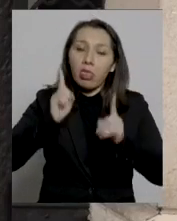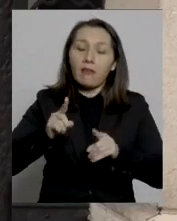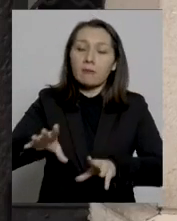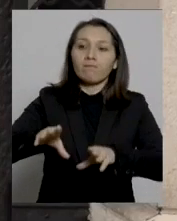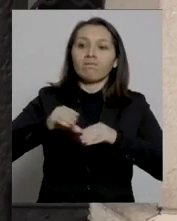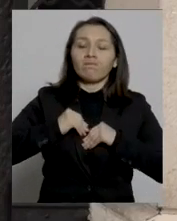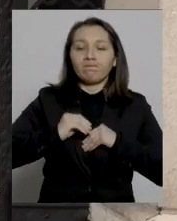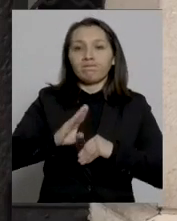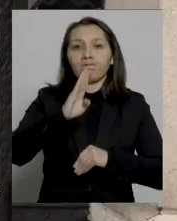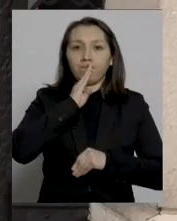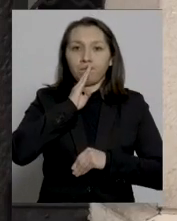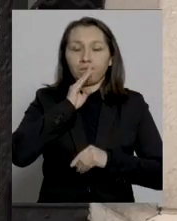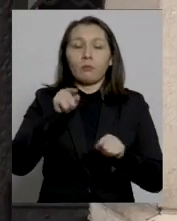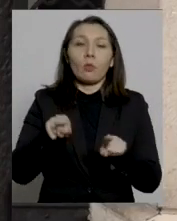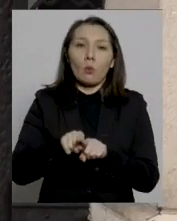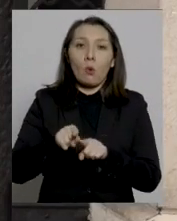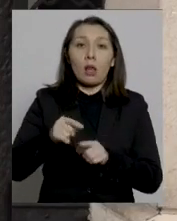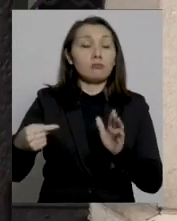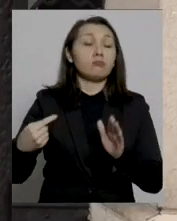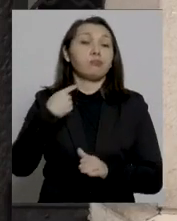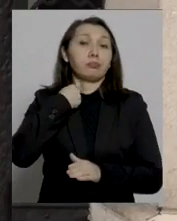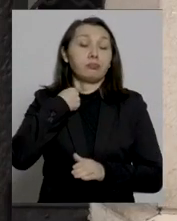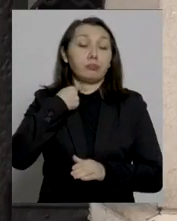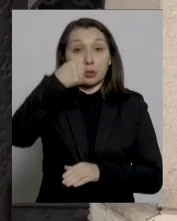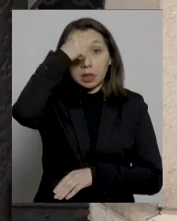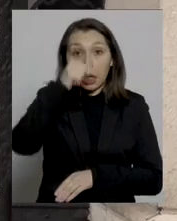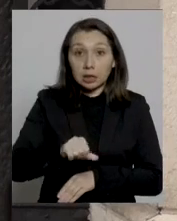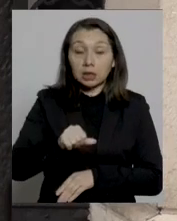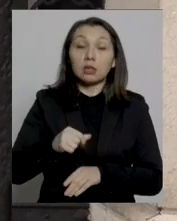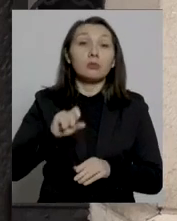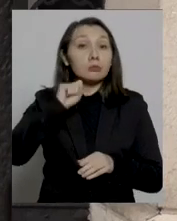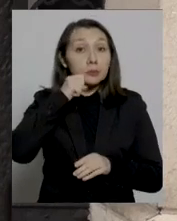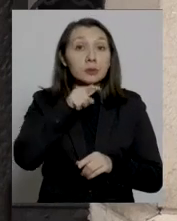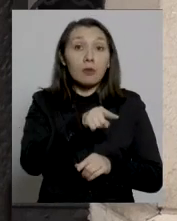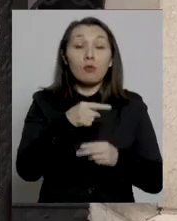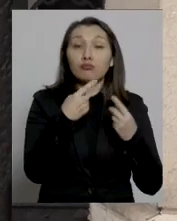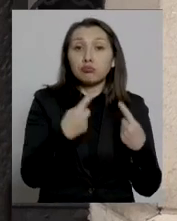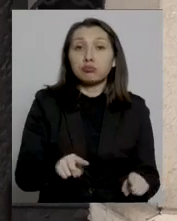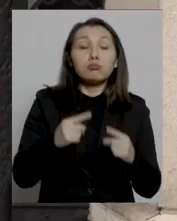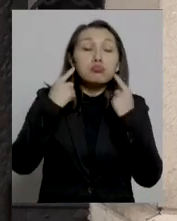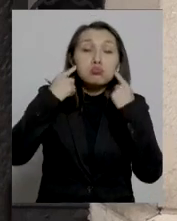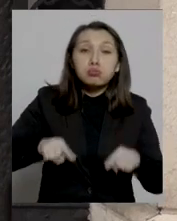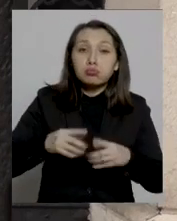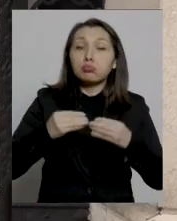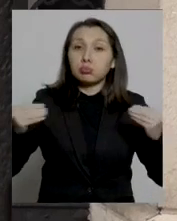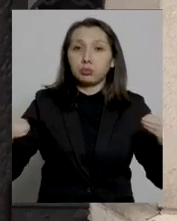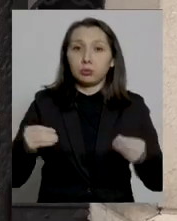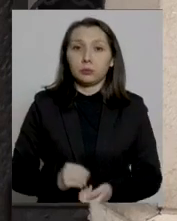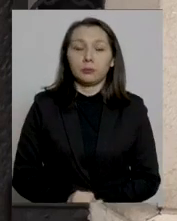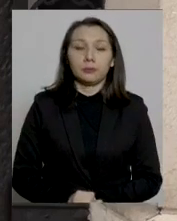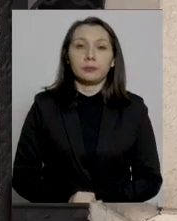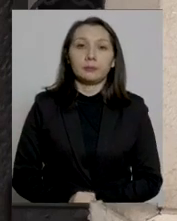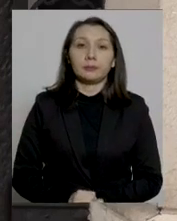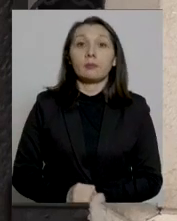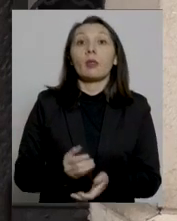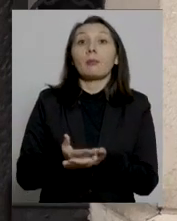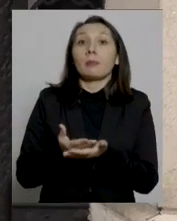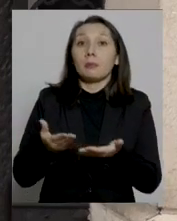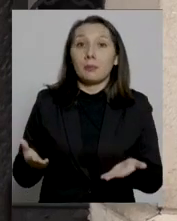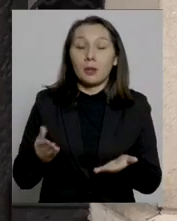asumir las consecuencias, los costos de sus irresponsabilidades. Y por